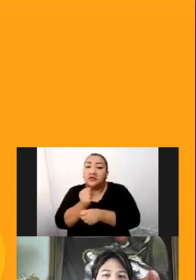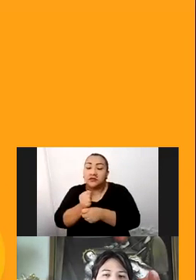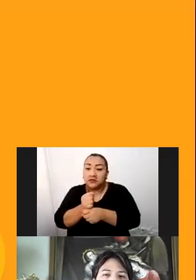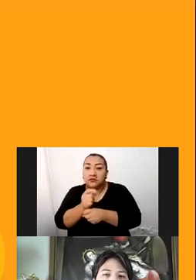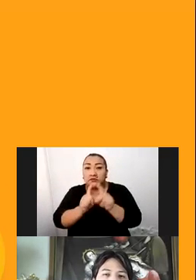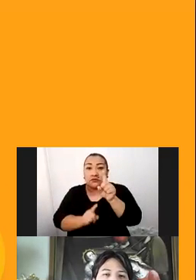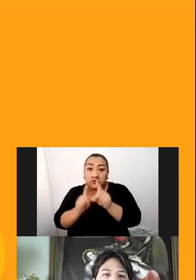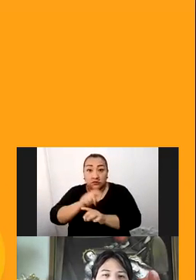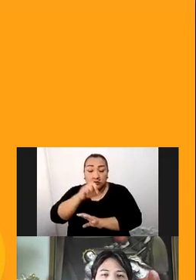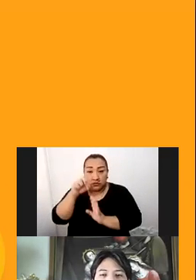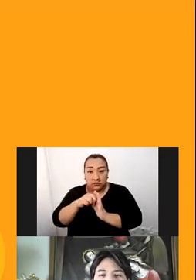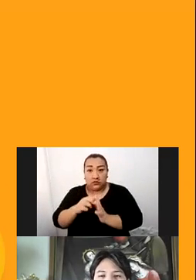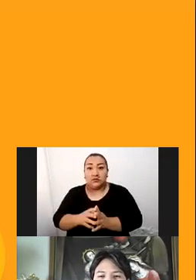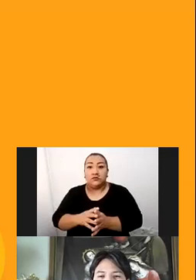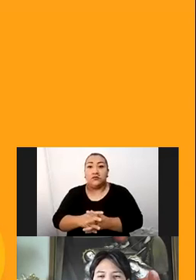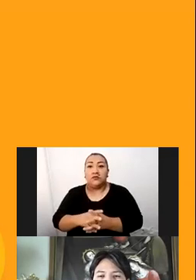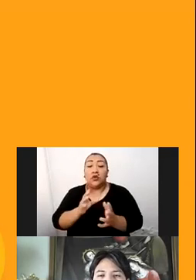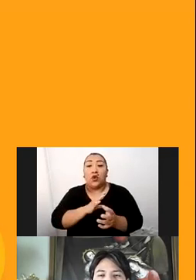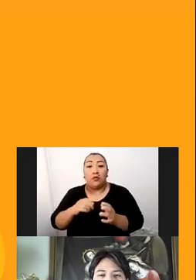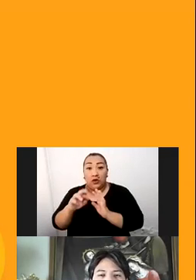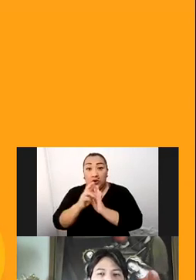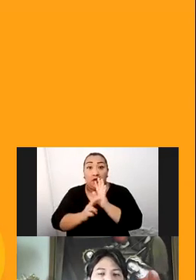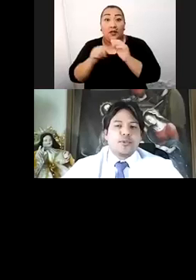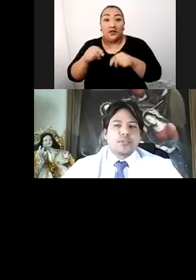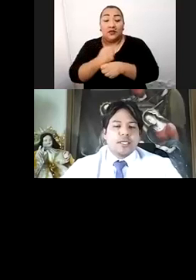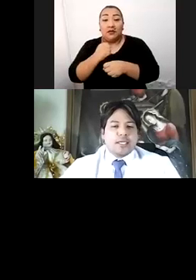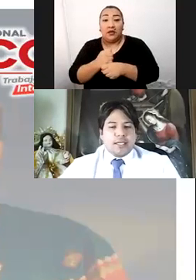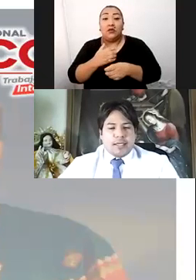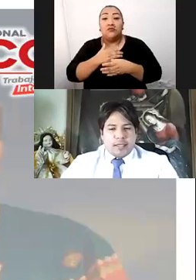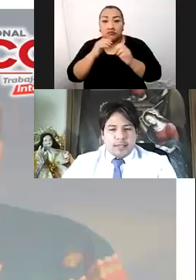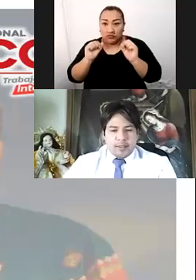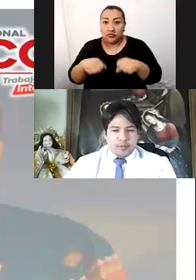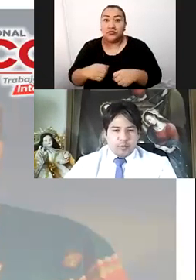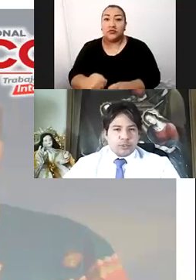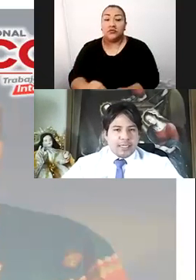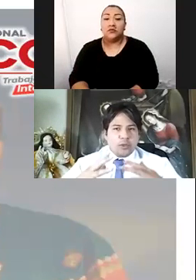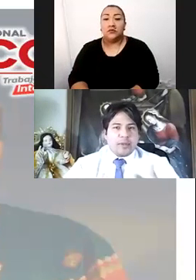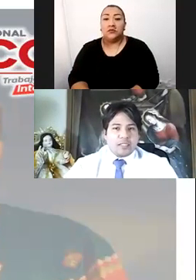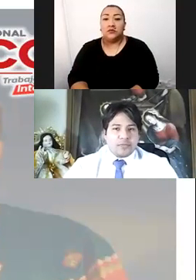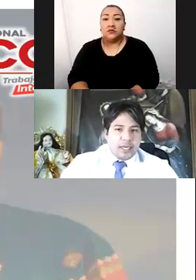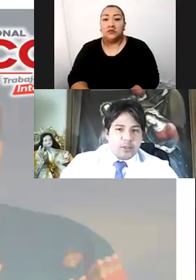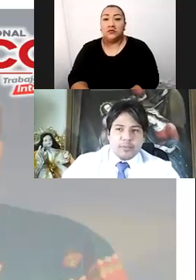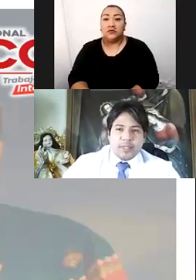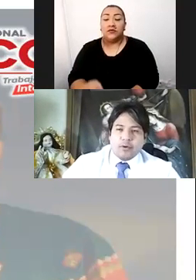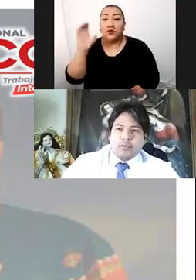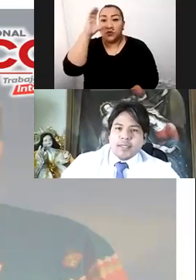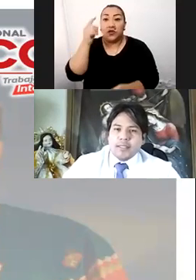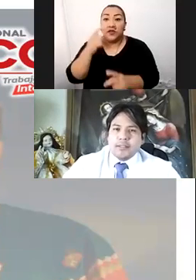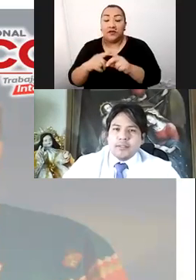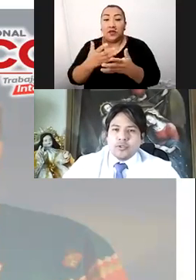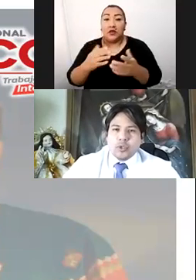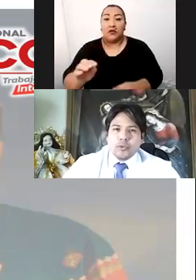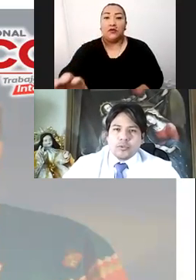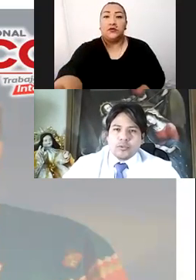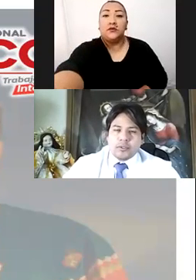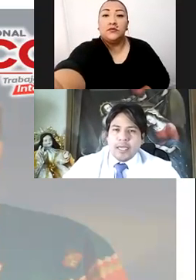como gobierno regional y desde esta ejercitud. Nosotros estamos buscando diversificar justamente la oferta.